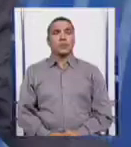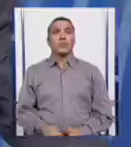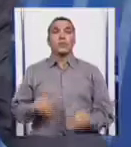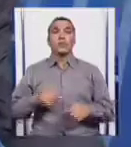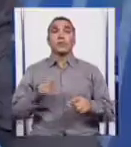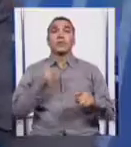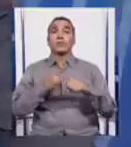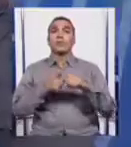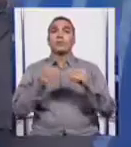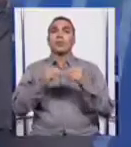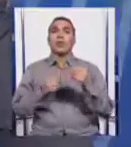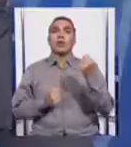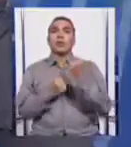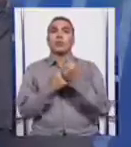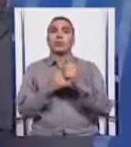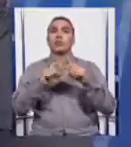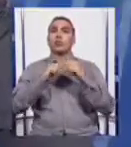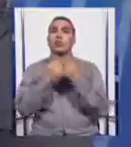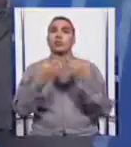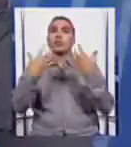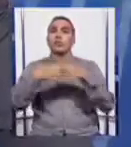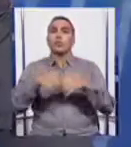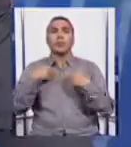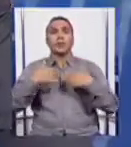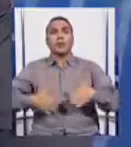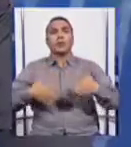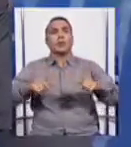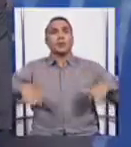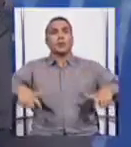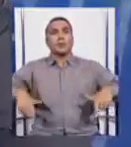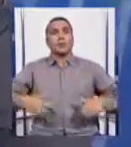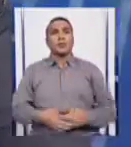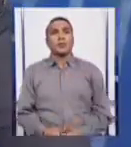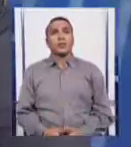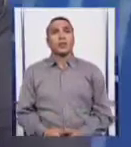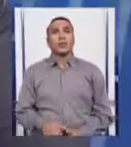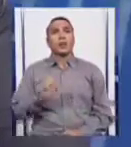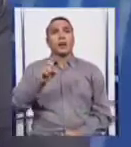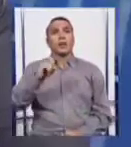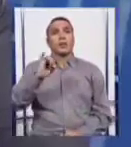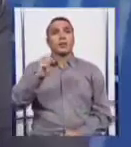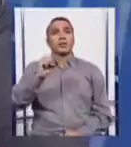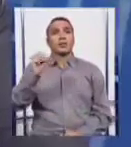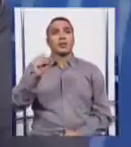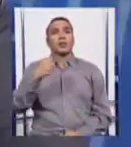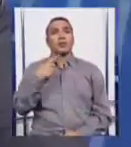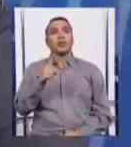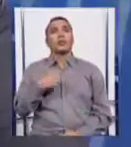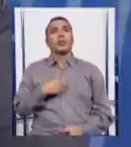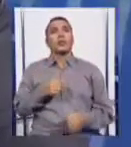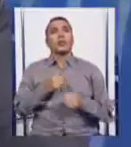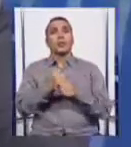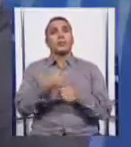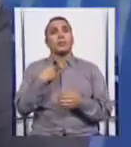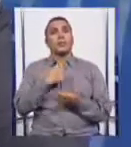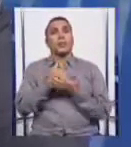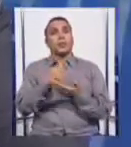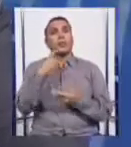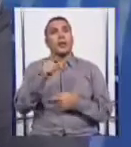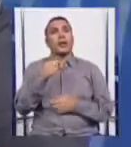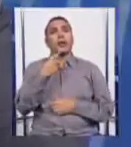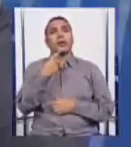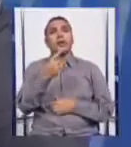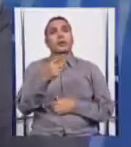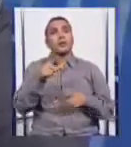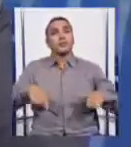Siguen sumándose los apoyos de grupos empresariales a la candidatura de Lenín Moreno. Edison Garzón, integrante del colectivo empresarial Propónle, comentó que